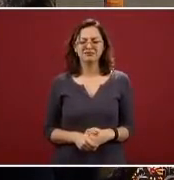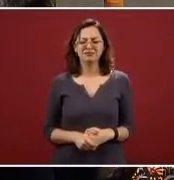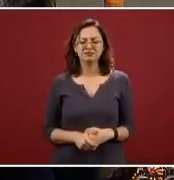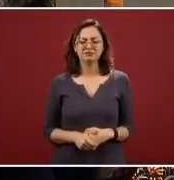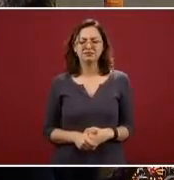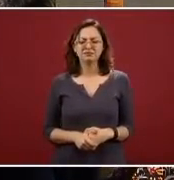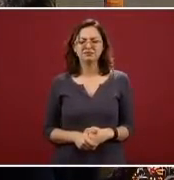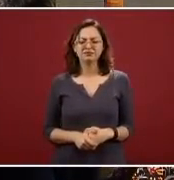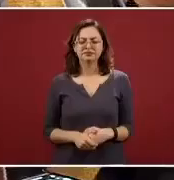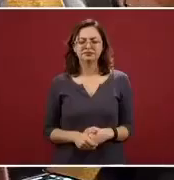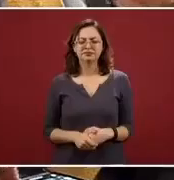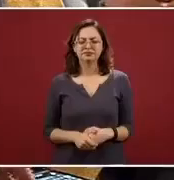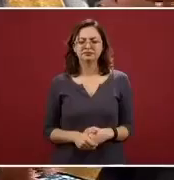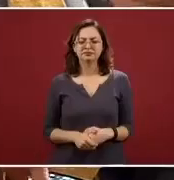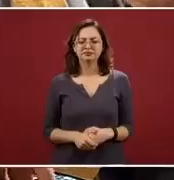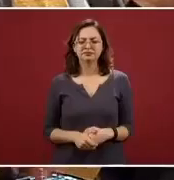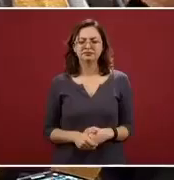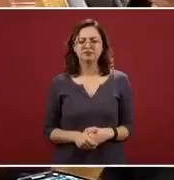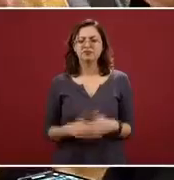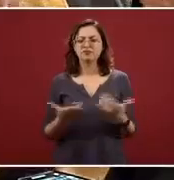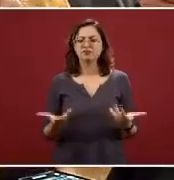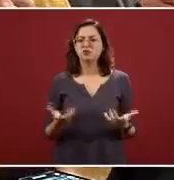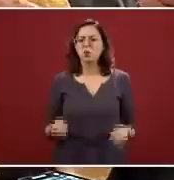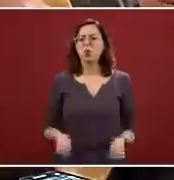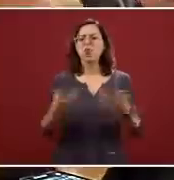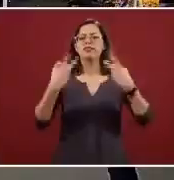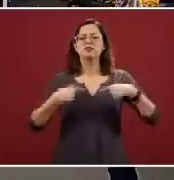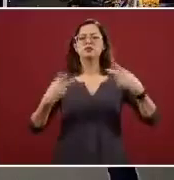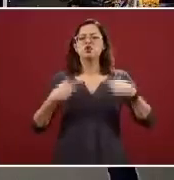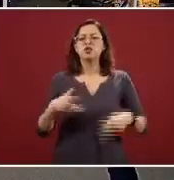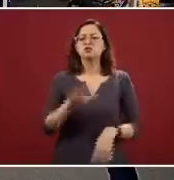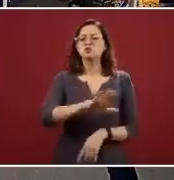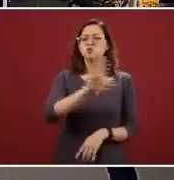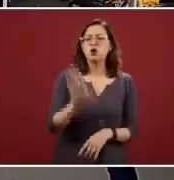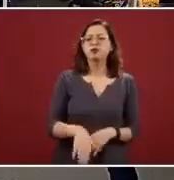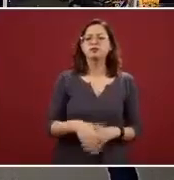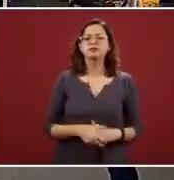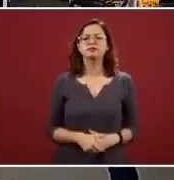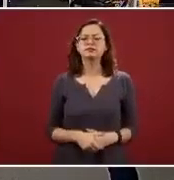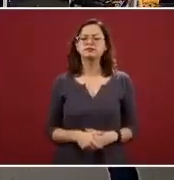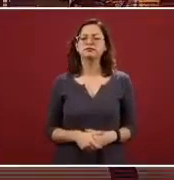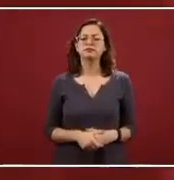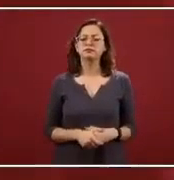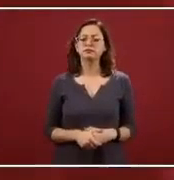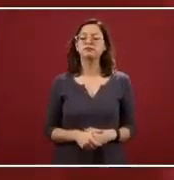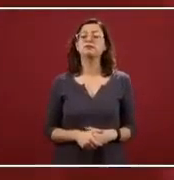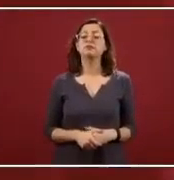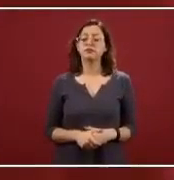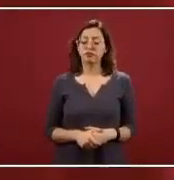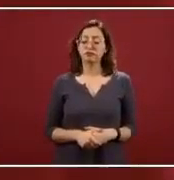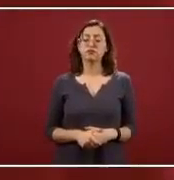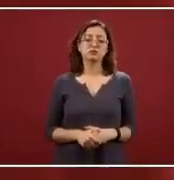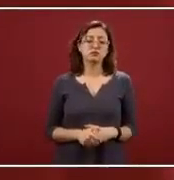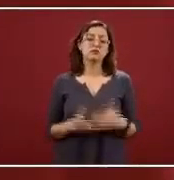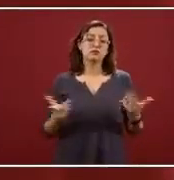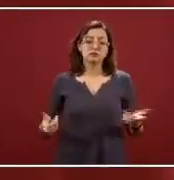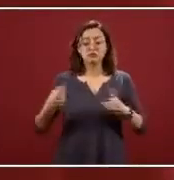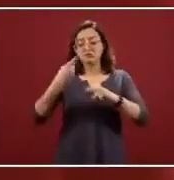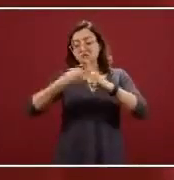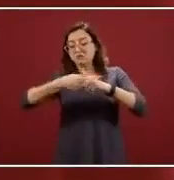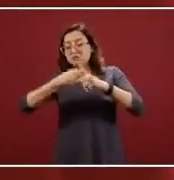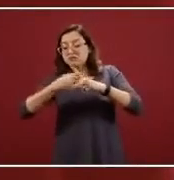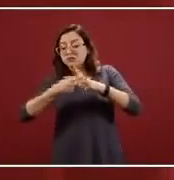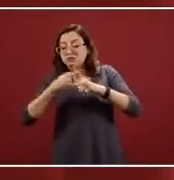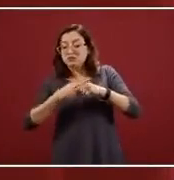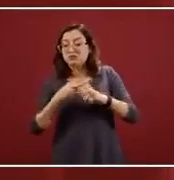de los casos críticos, ¿la letalidad cuál sería? Sí, digo, estas son las estimaciones que se han tenido, y como lo ha presentado también el doctor Alomía en